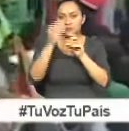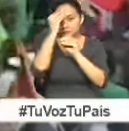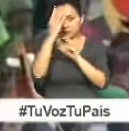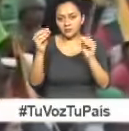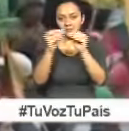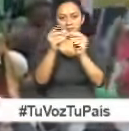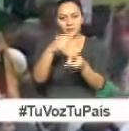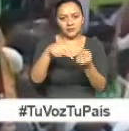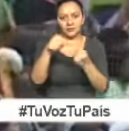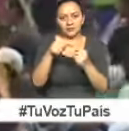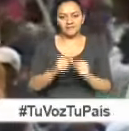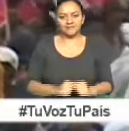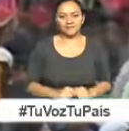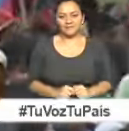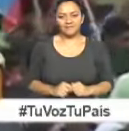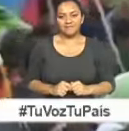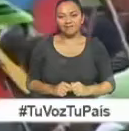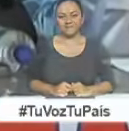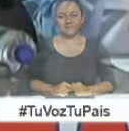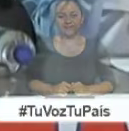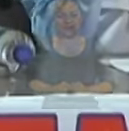instantes.